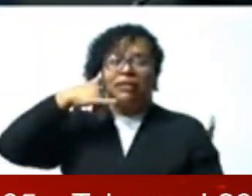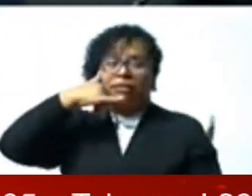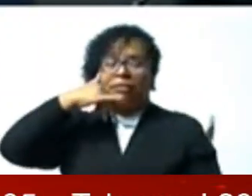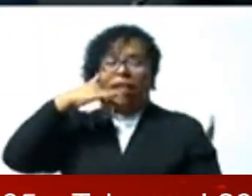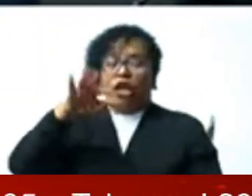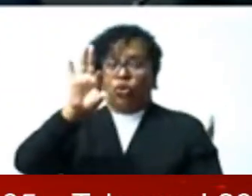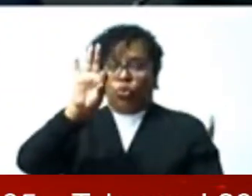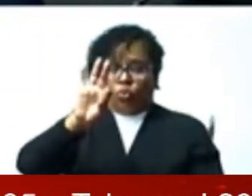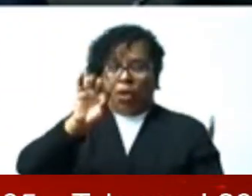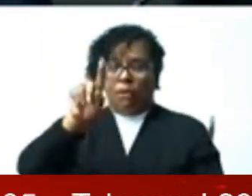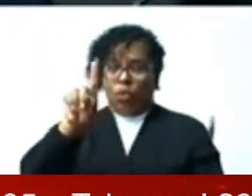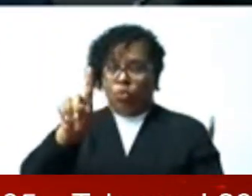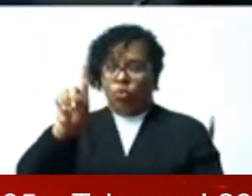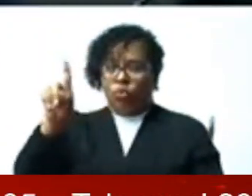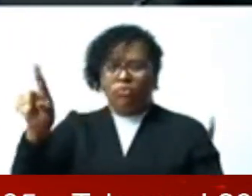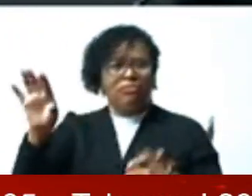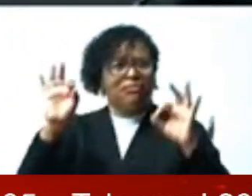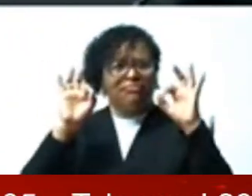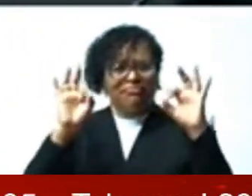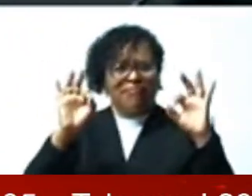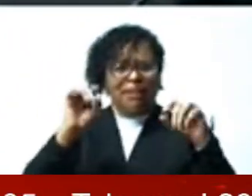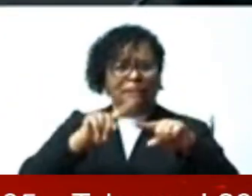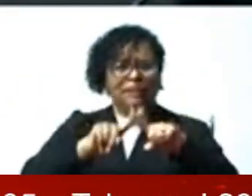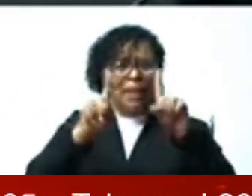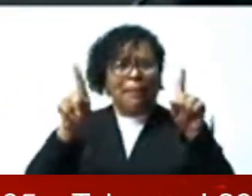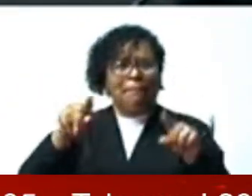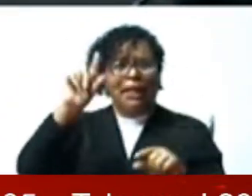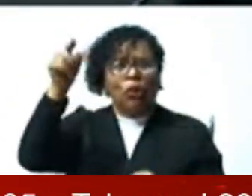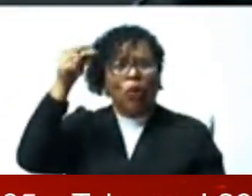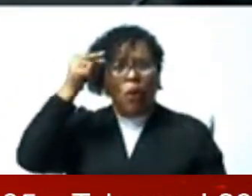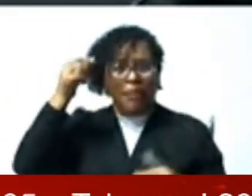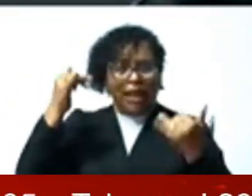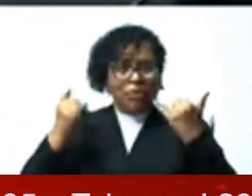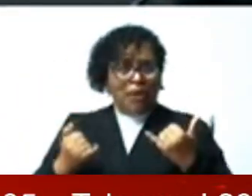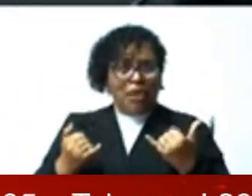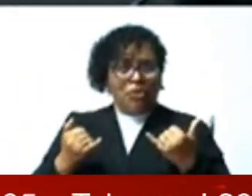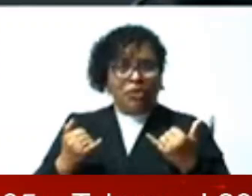Decir hoy que estamos aprobando 600 millones de dólares